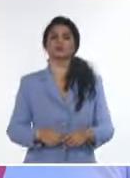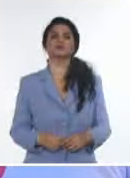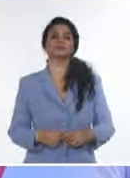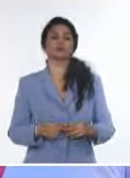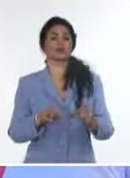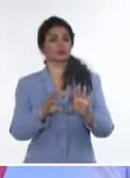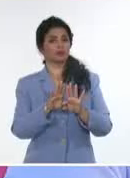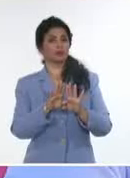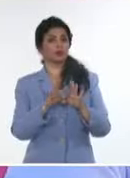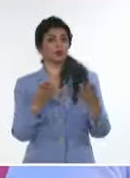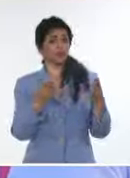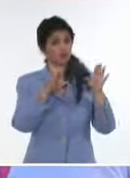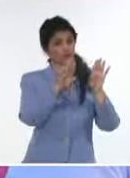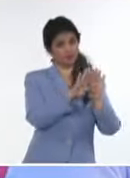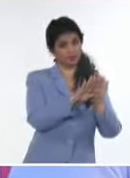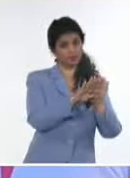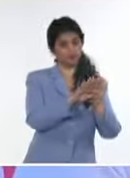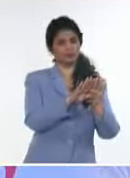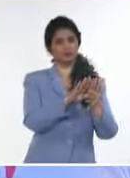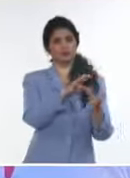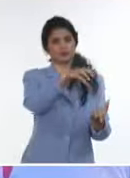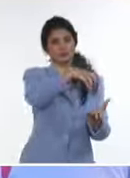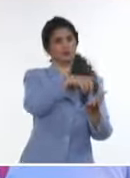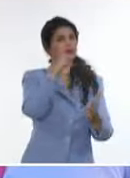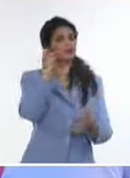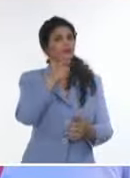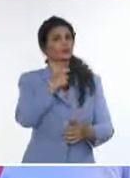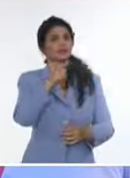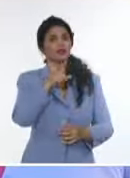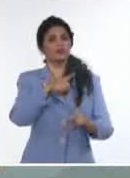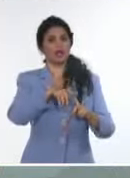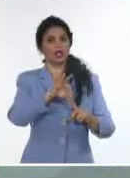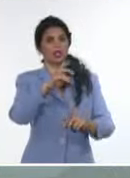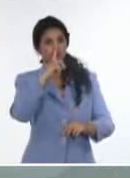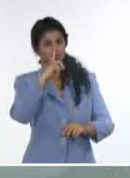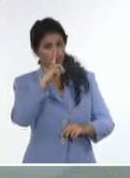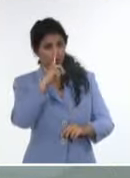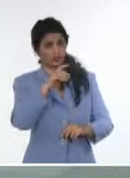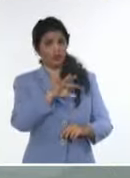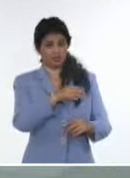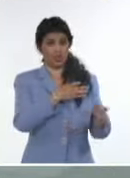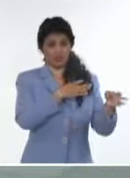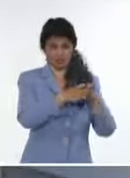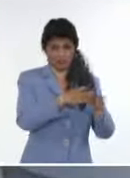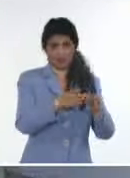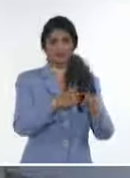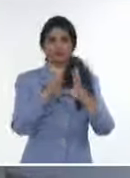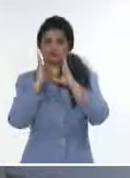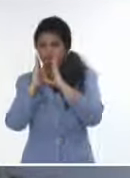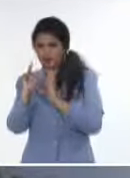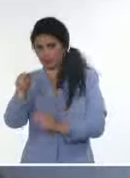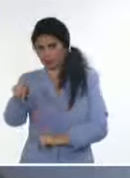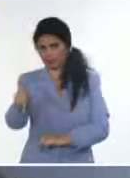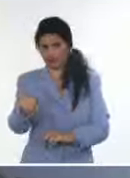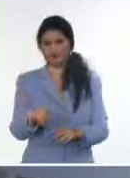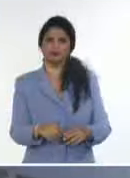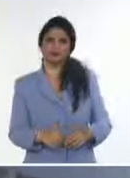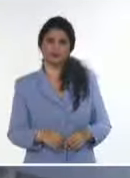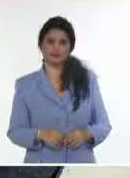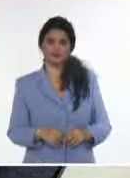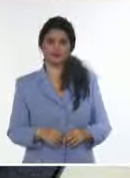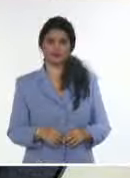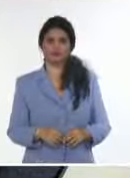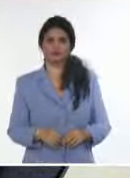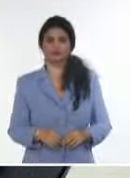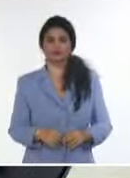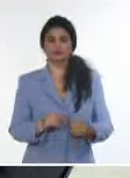un mantenimiento de la unidad de Felton, hacer una intervención. Tras el mantenimiento de Mariel, la secuencia de